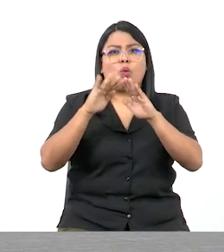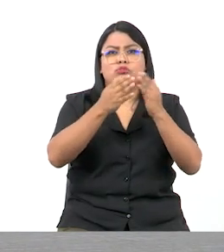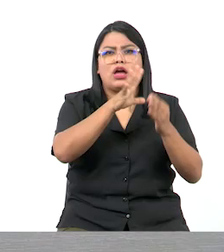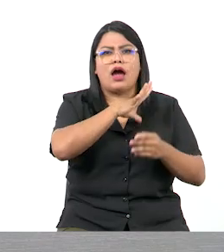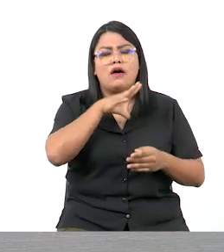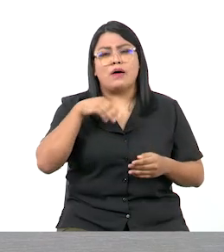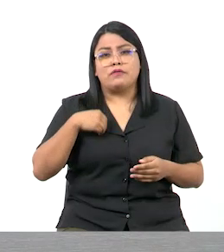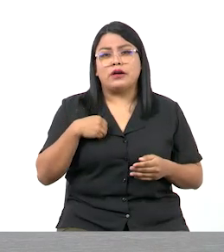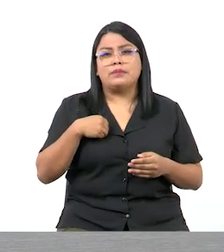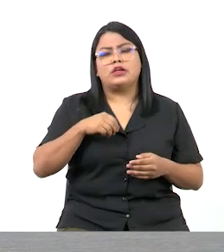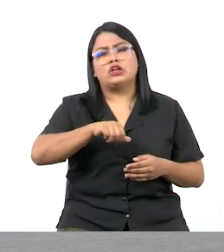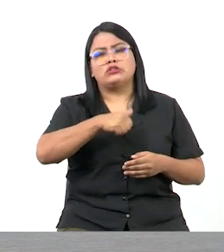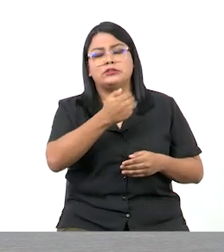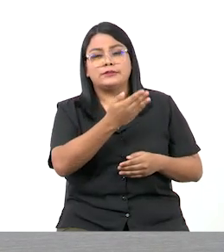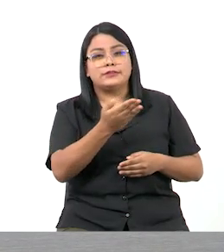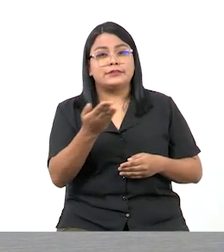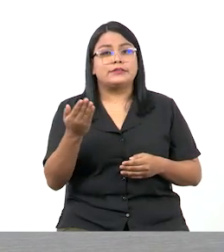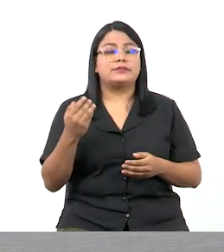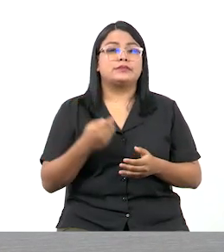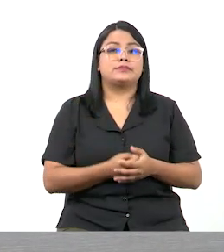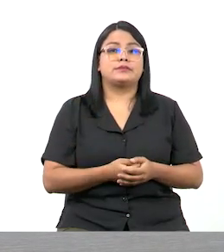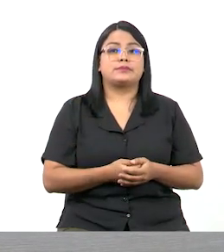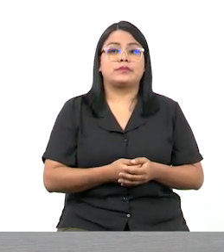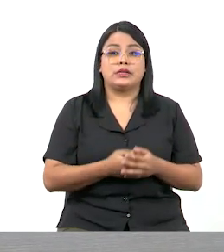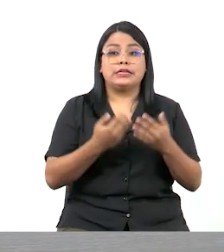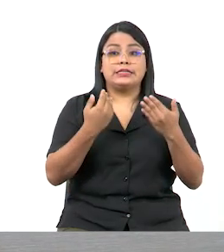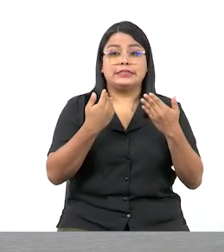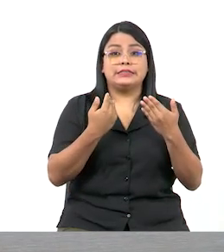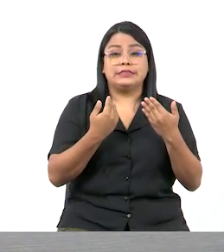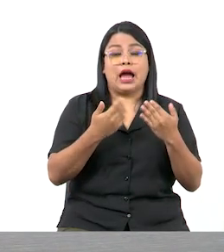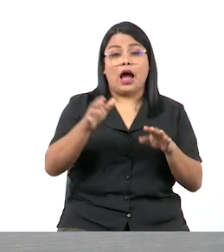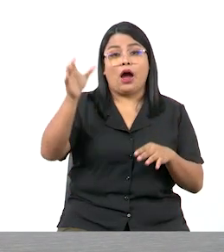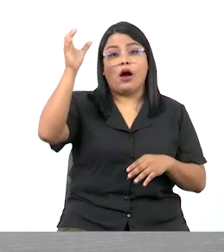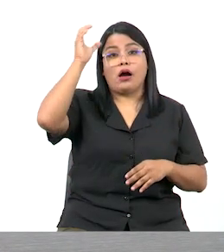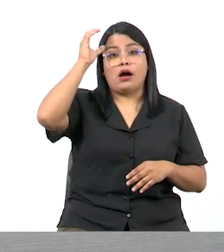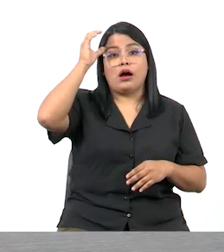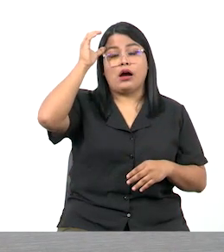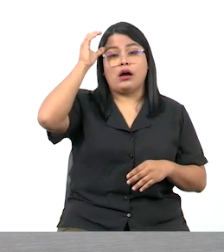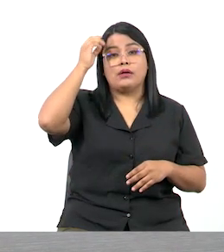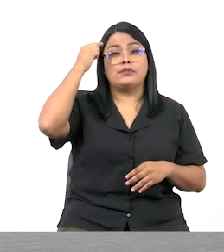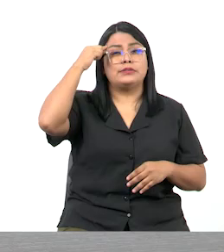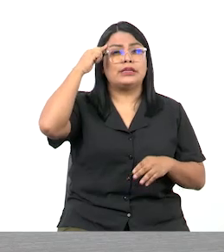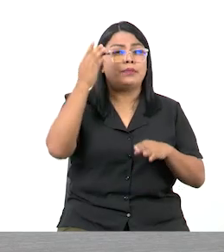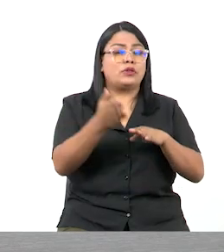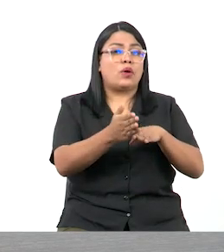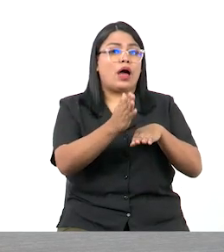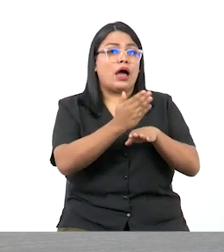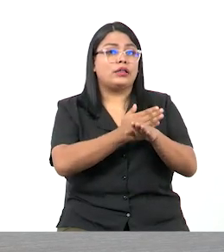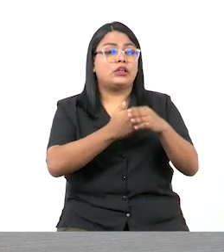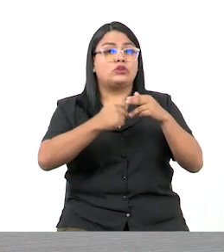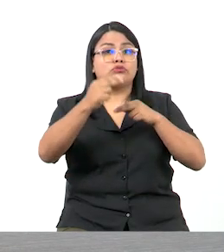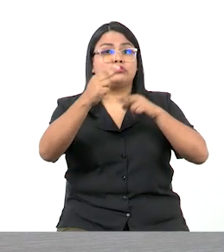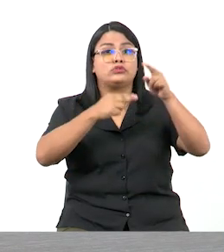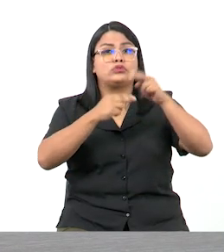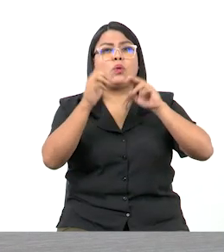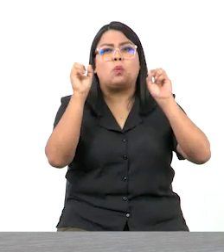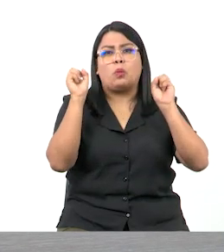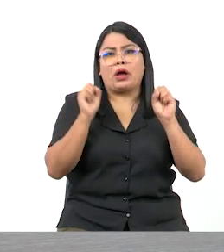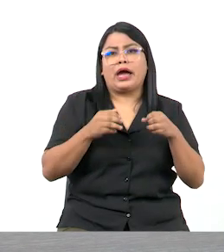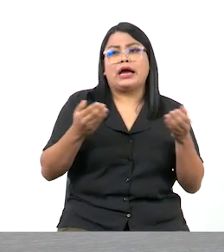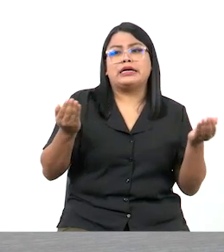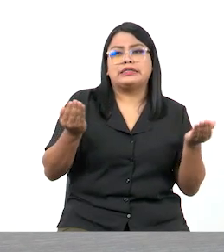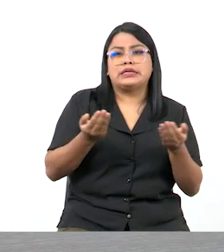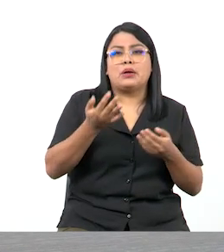información que ya posee de su comunidad, de su familia, entre otros. Y cuando ya tiene este conocimiento de la anticipación y